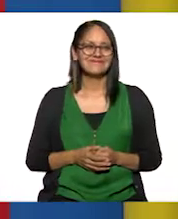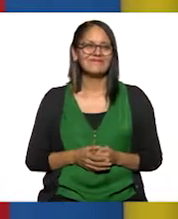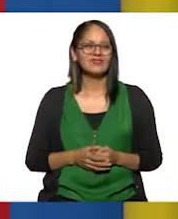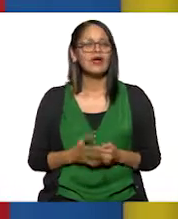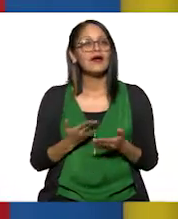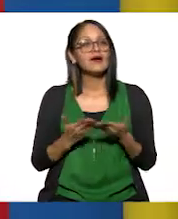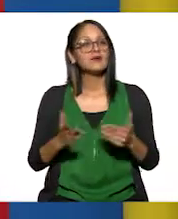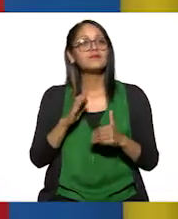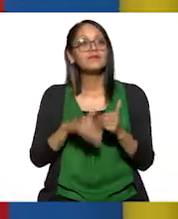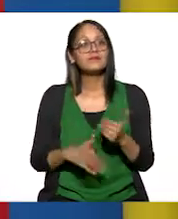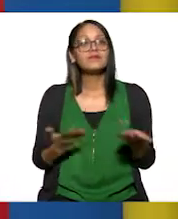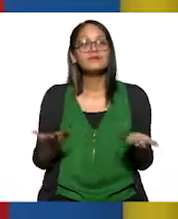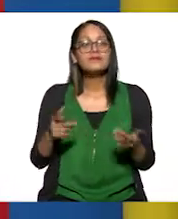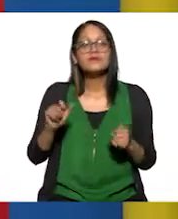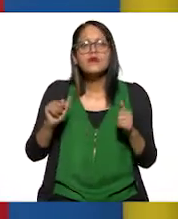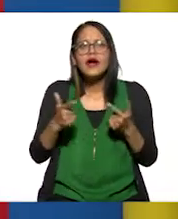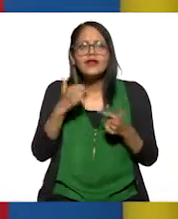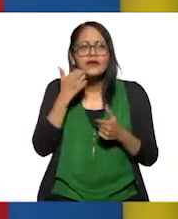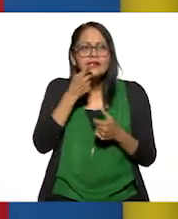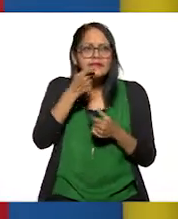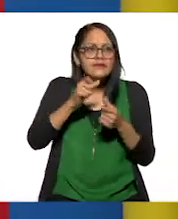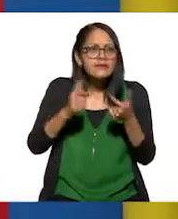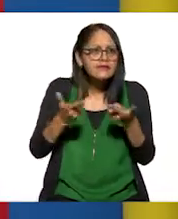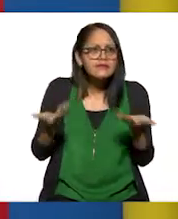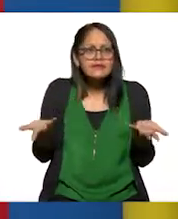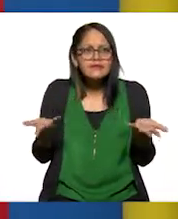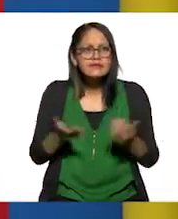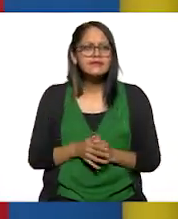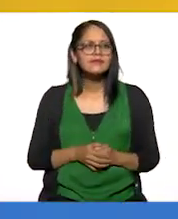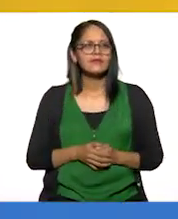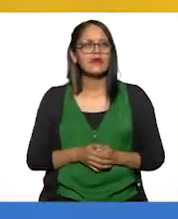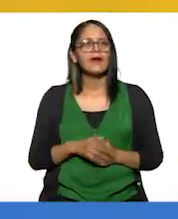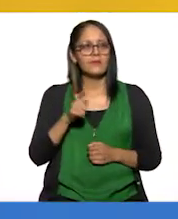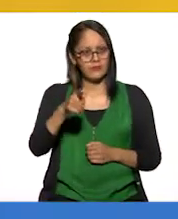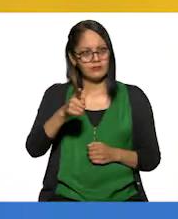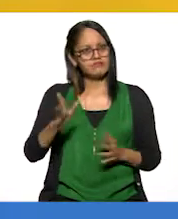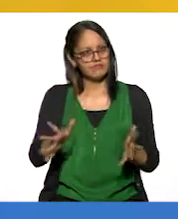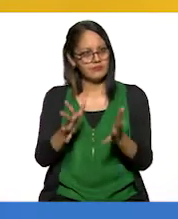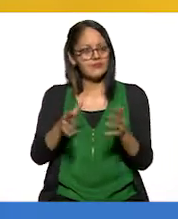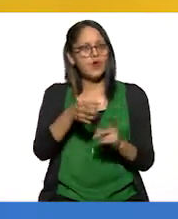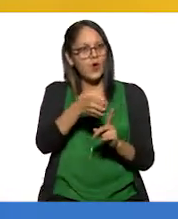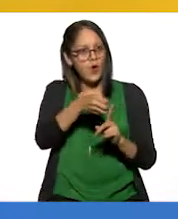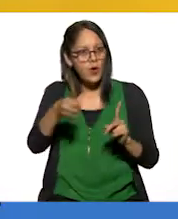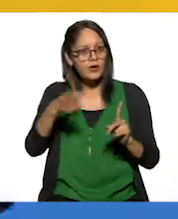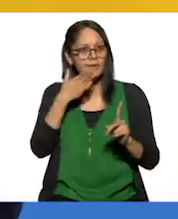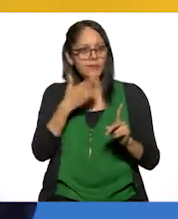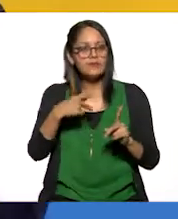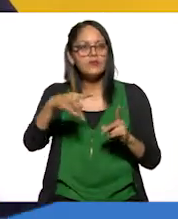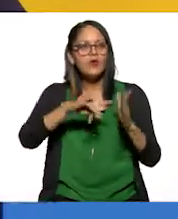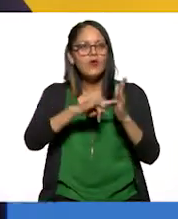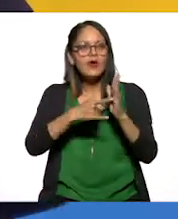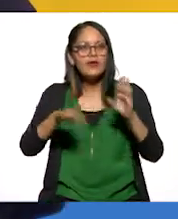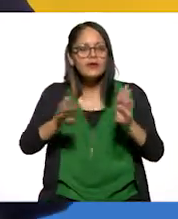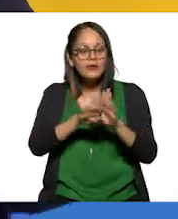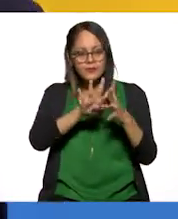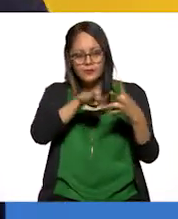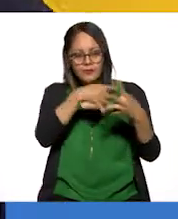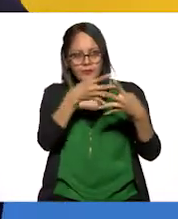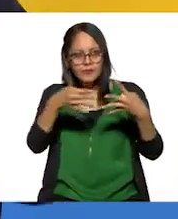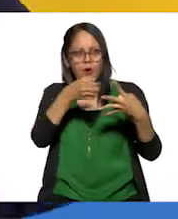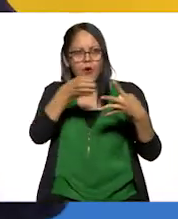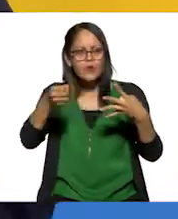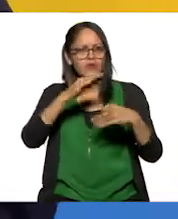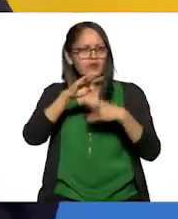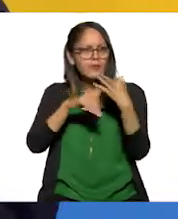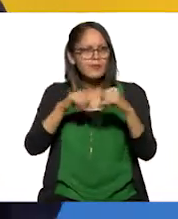pues terminamos, maestro. ¿Algo que les quiera decir a los chicos antes de irnos? Pues a organizarse bien, a tener muy claros sus horarios para que organicen